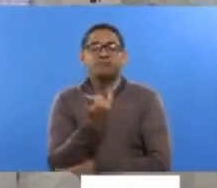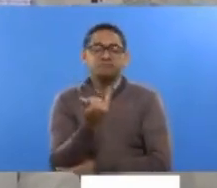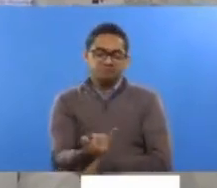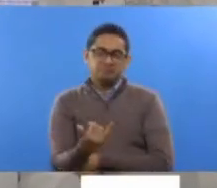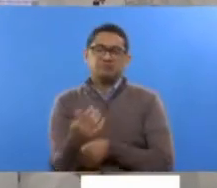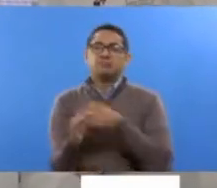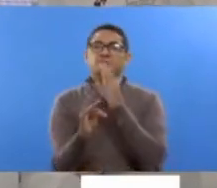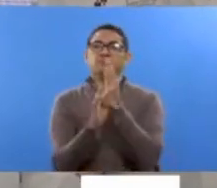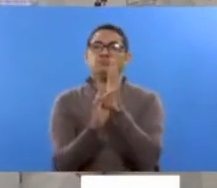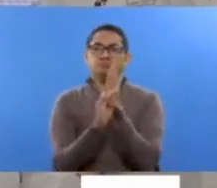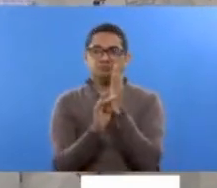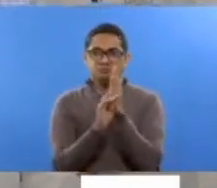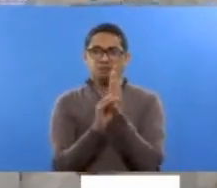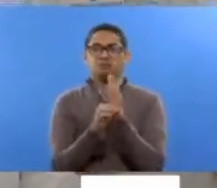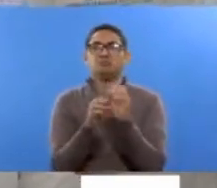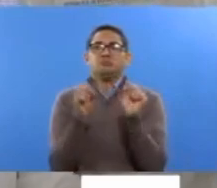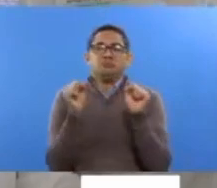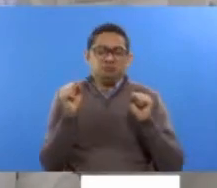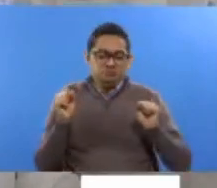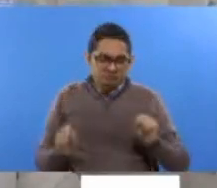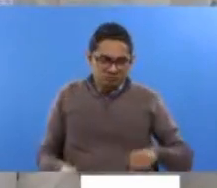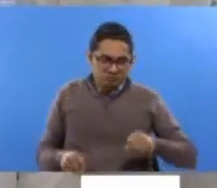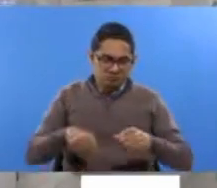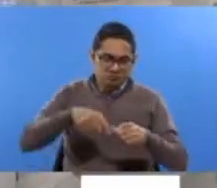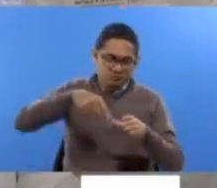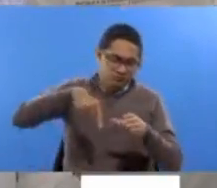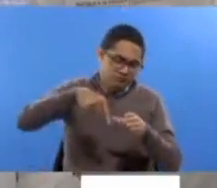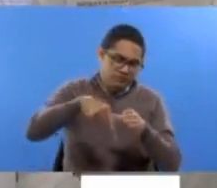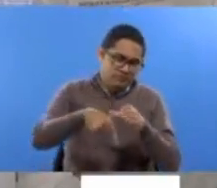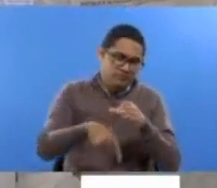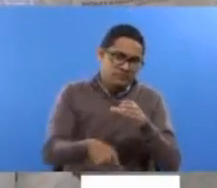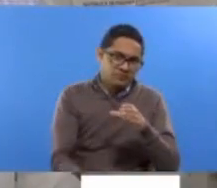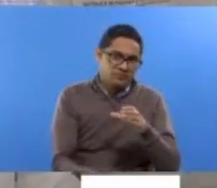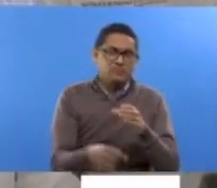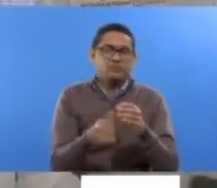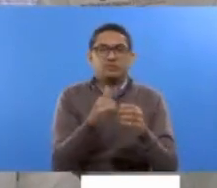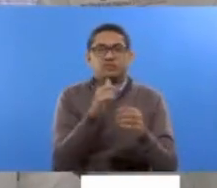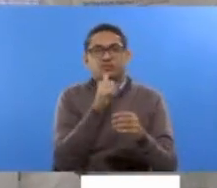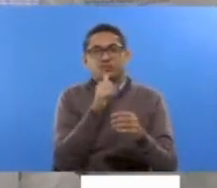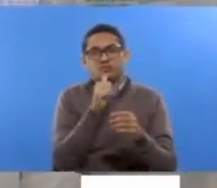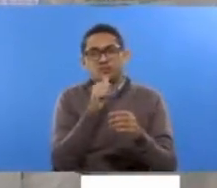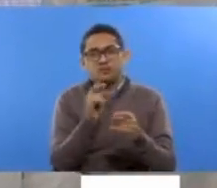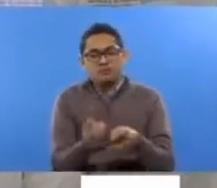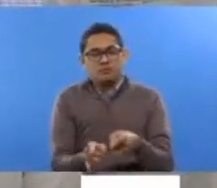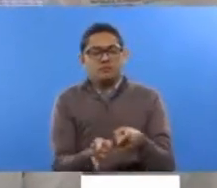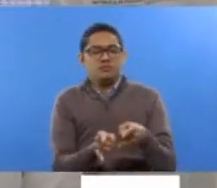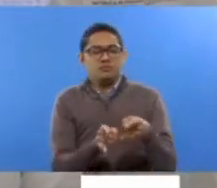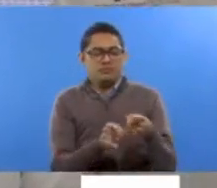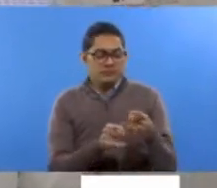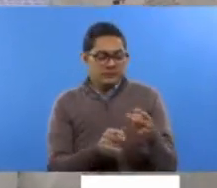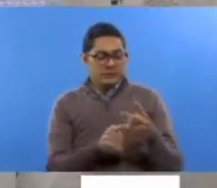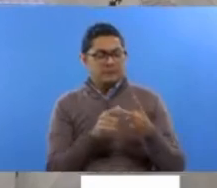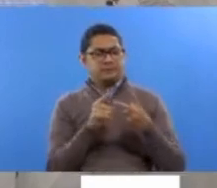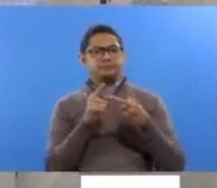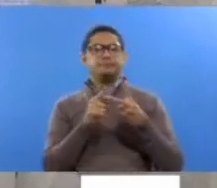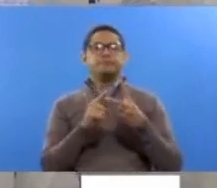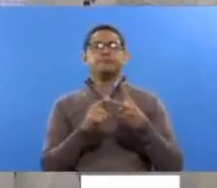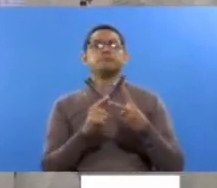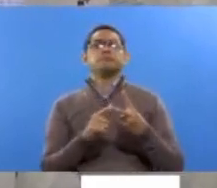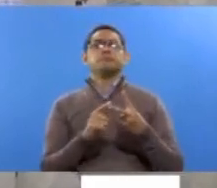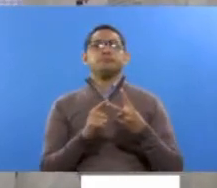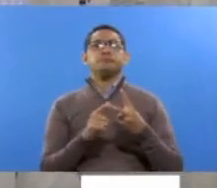tecnología podemos producir más con menos. Solamente con la tecnología, la agrotecnología. El tema de los